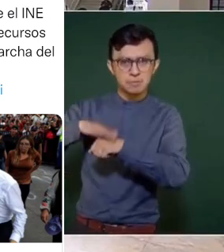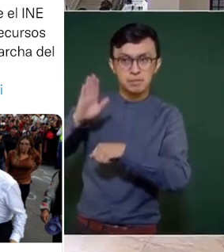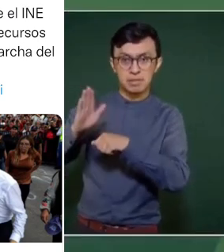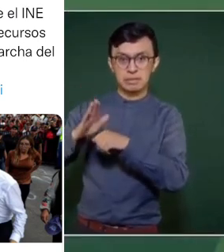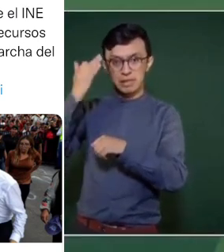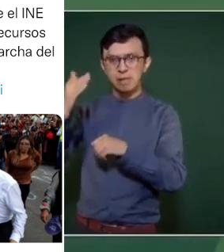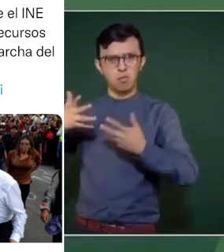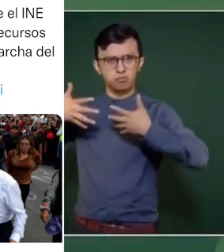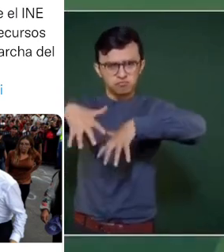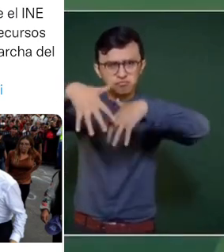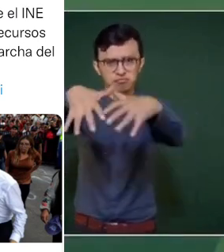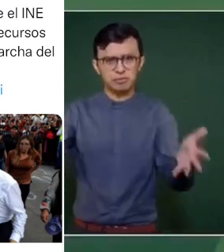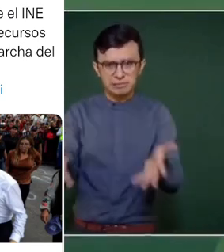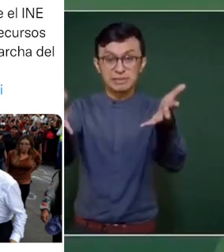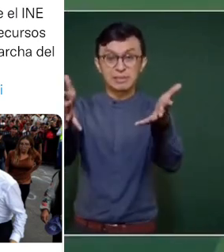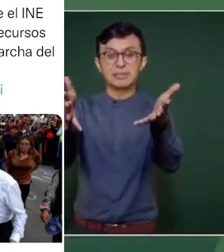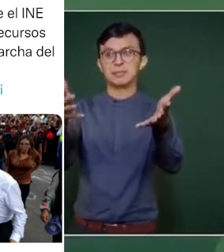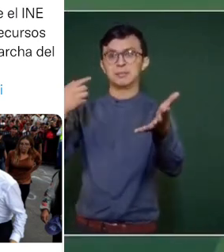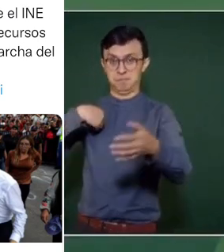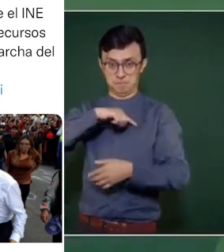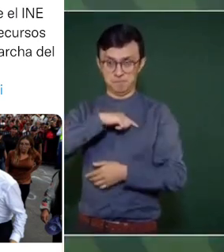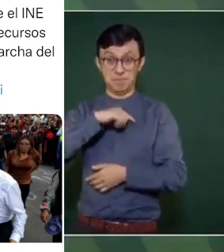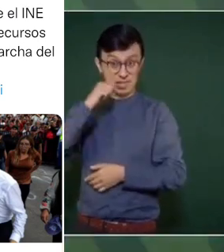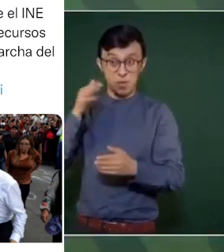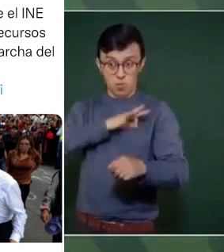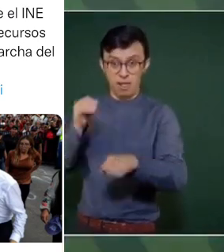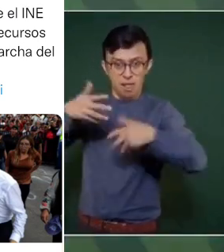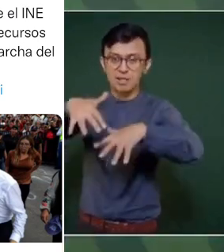siempre. Solo cuando se necesite.